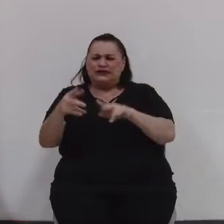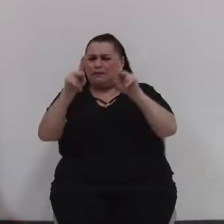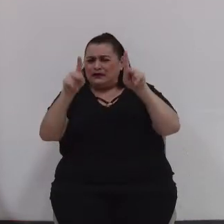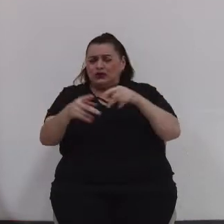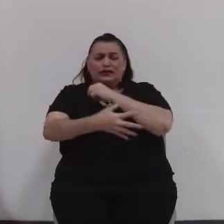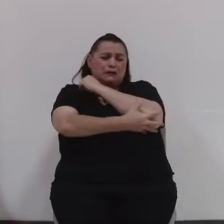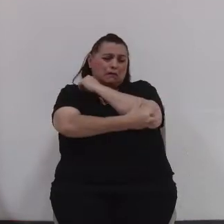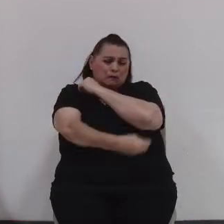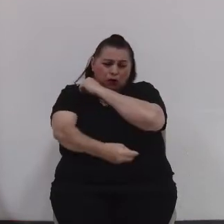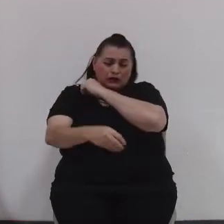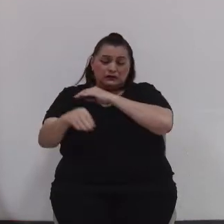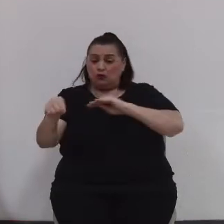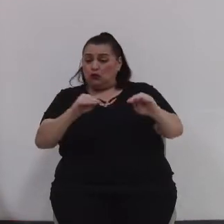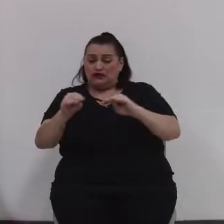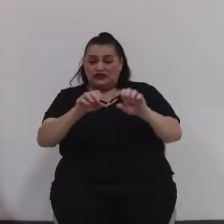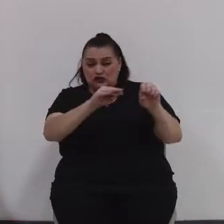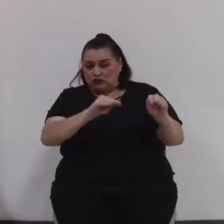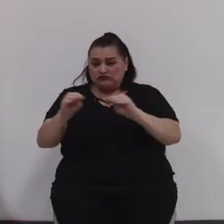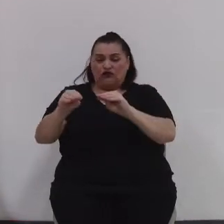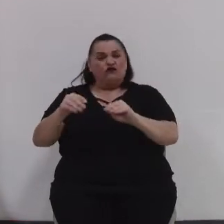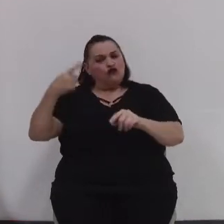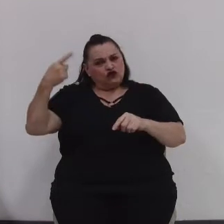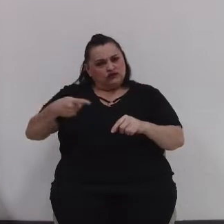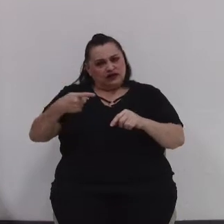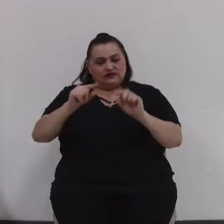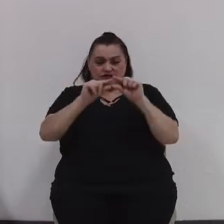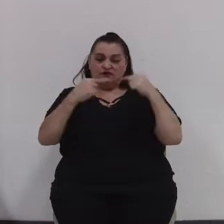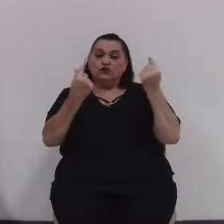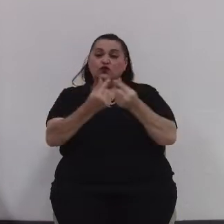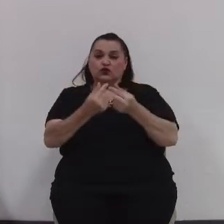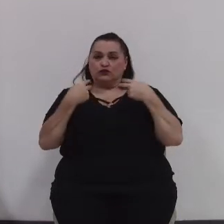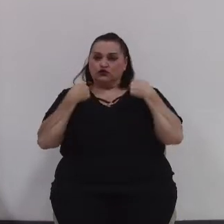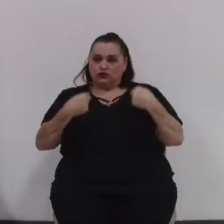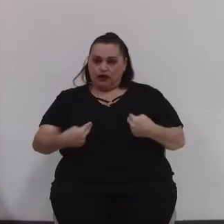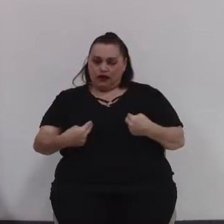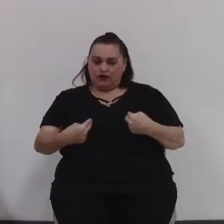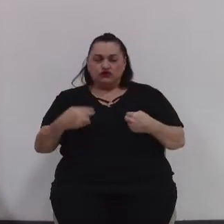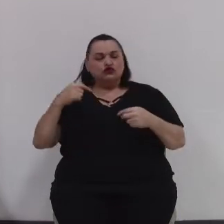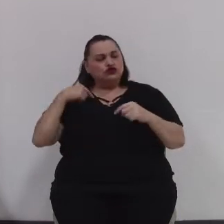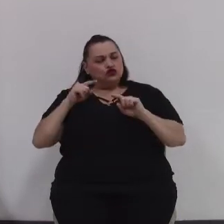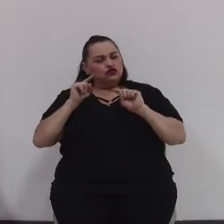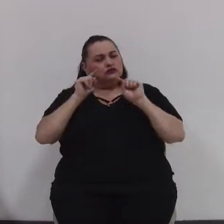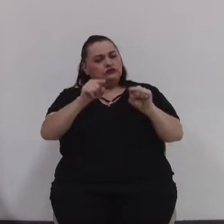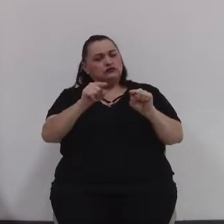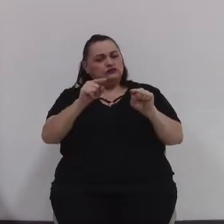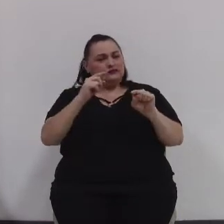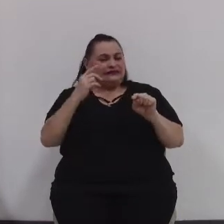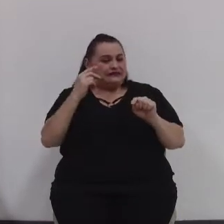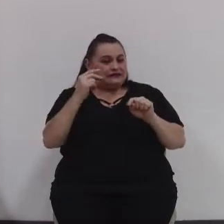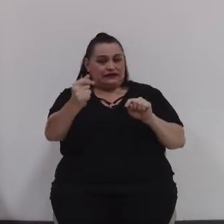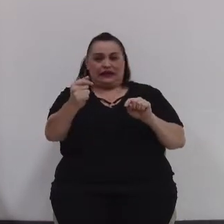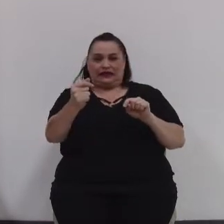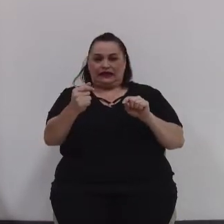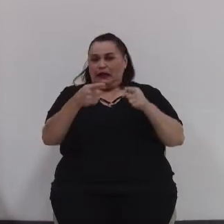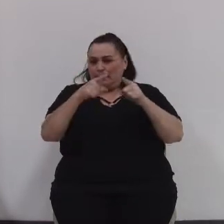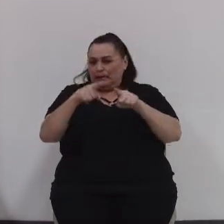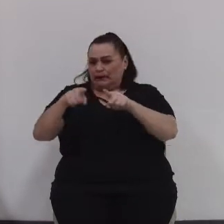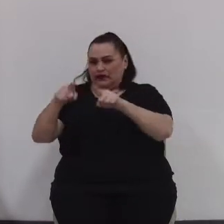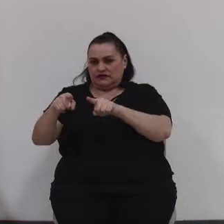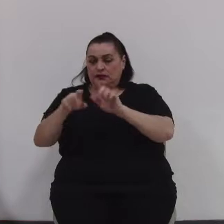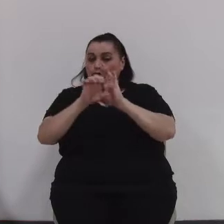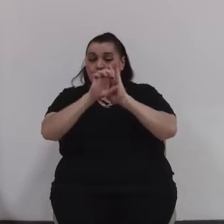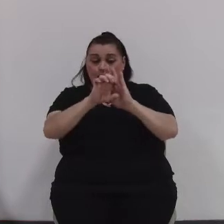y movilización forzosa de grupos humanos. Asistimos a una instantaneidad de hechos. Por ejemplo,